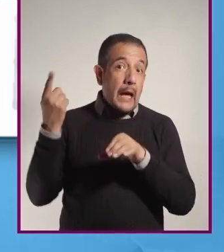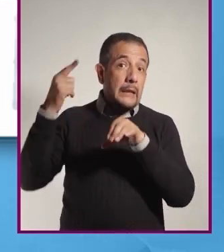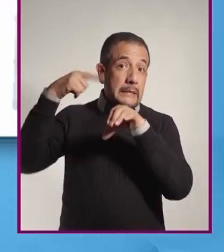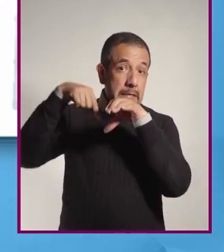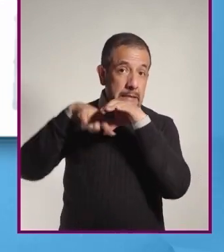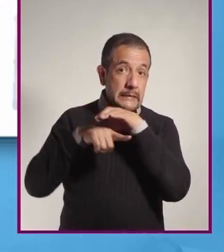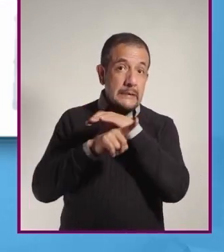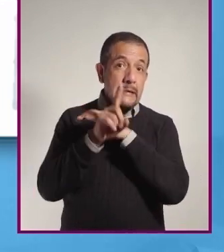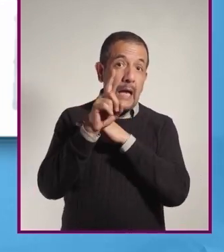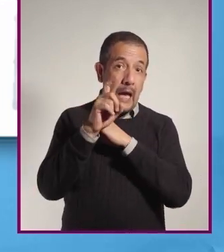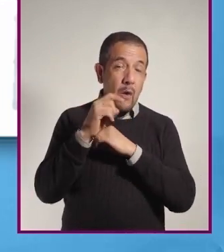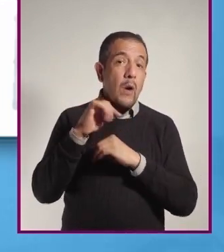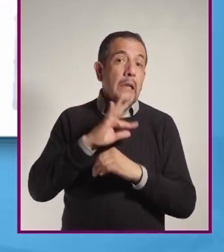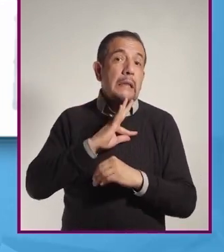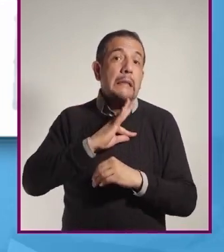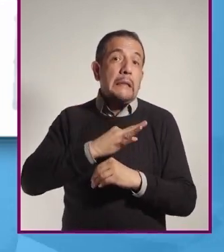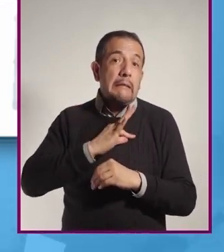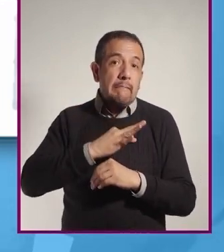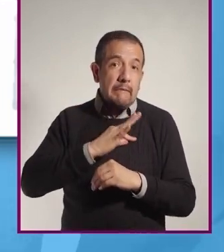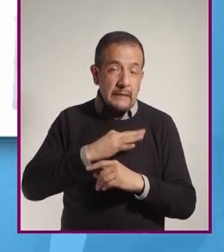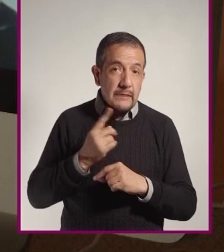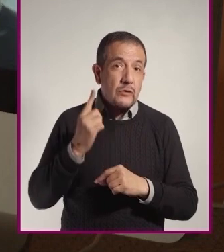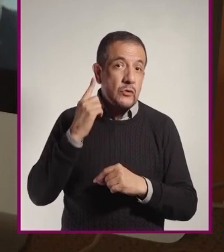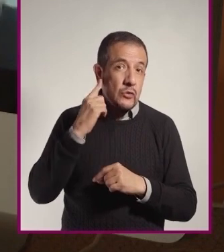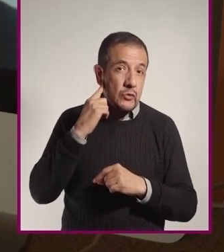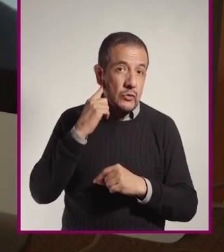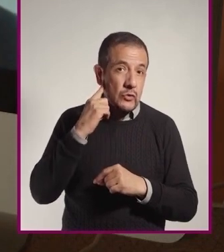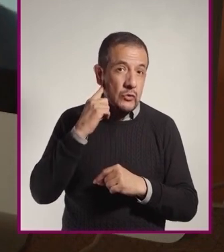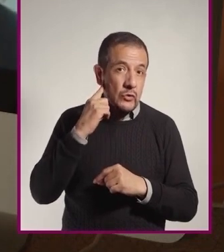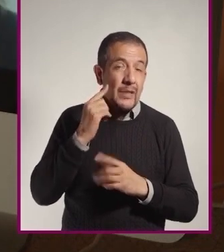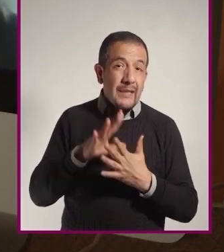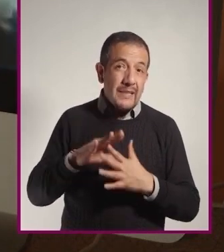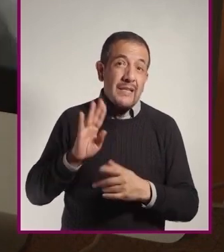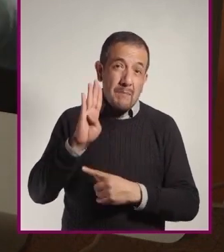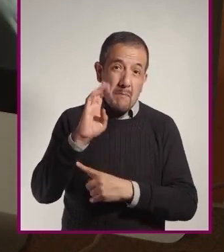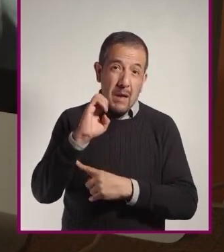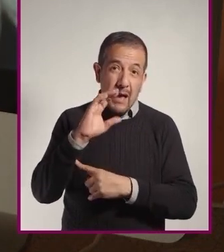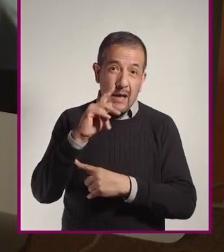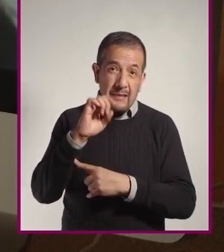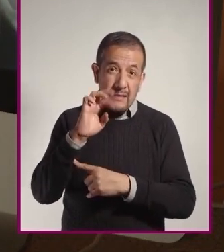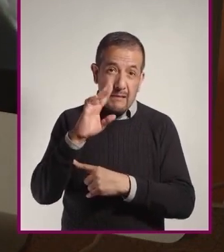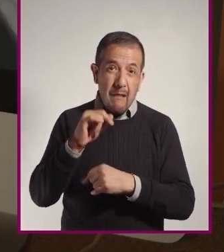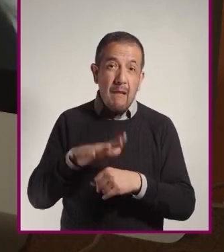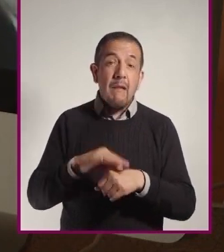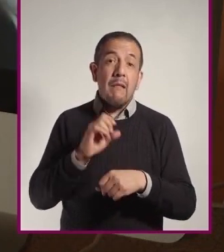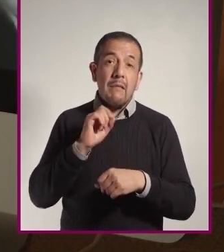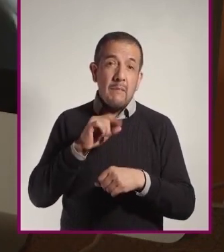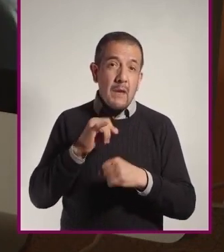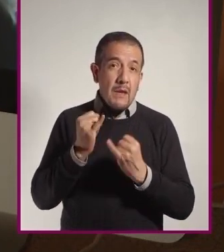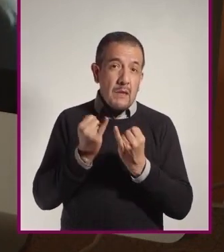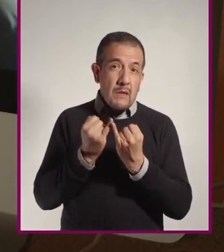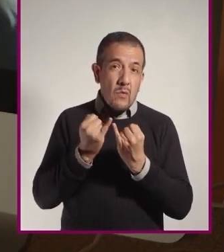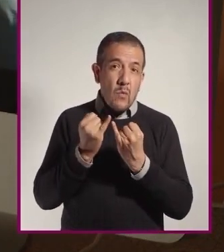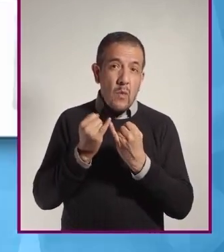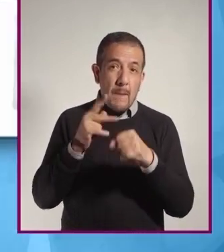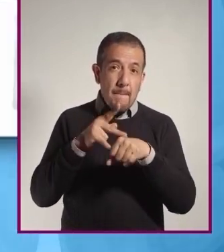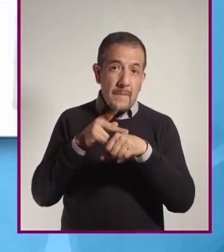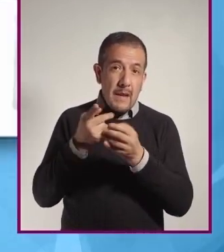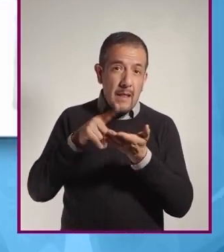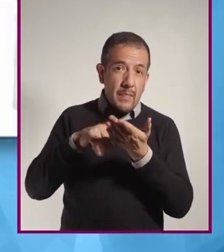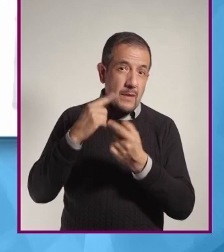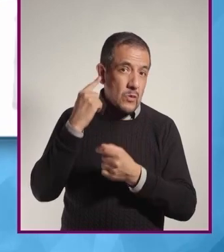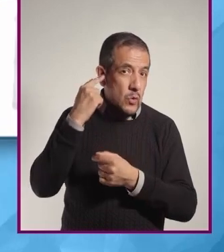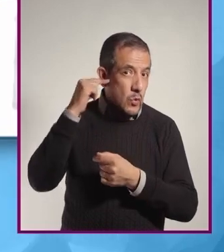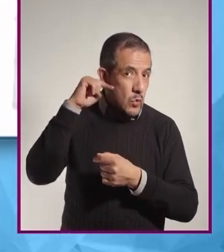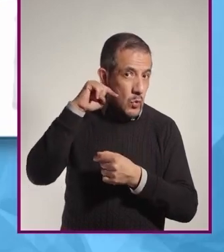alguna infección en el conducto. Es una infección bacteriana que pasa en la piel del conducto.